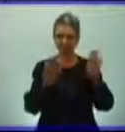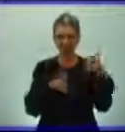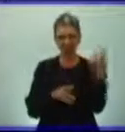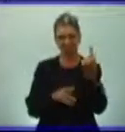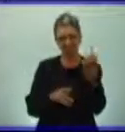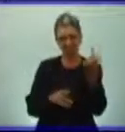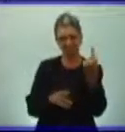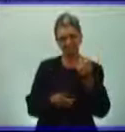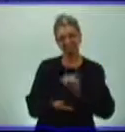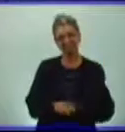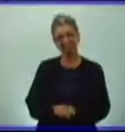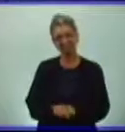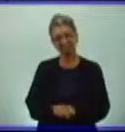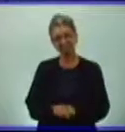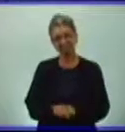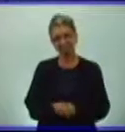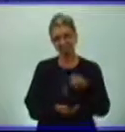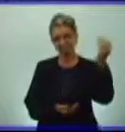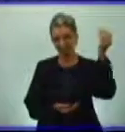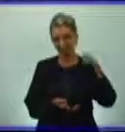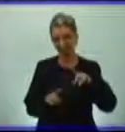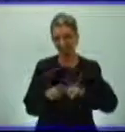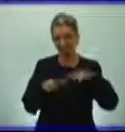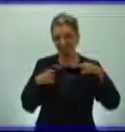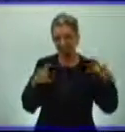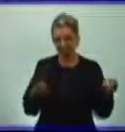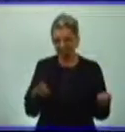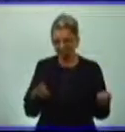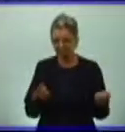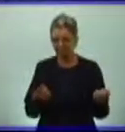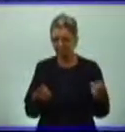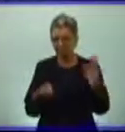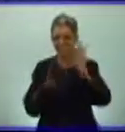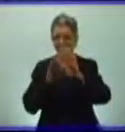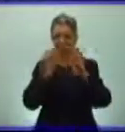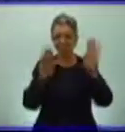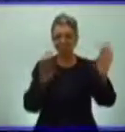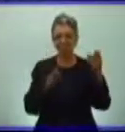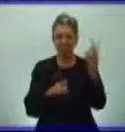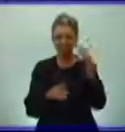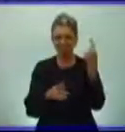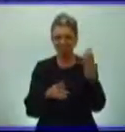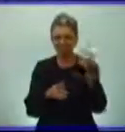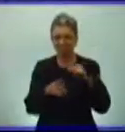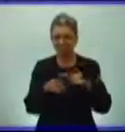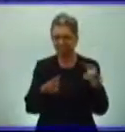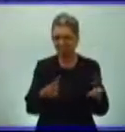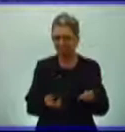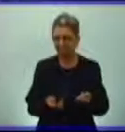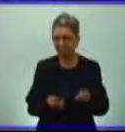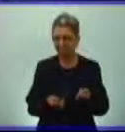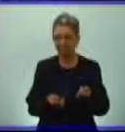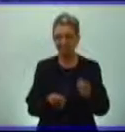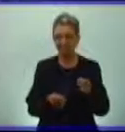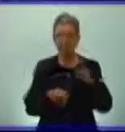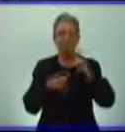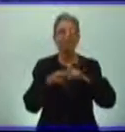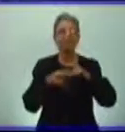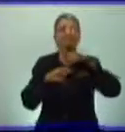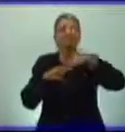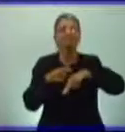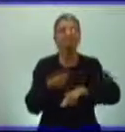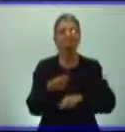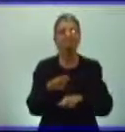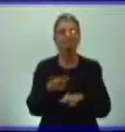nacionales. ¿Saben ustedes por qué esos son nuestros atributos? Pues el tocororo,